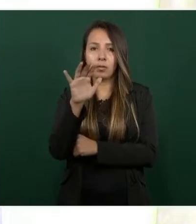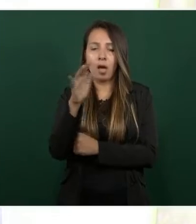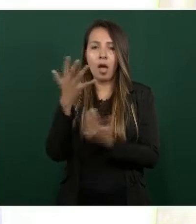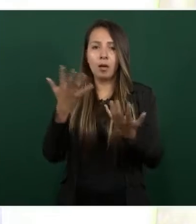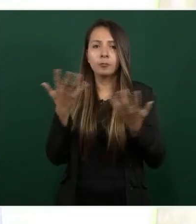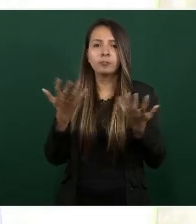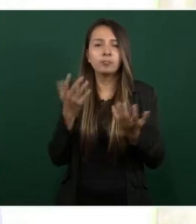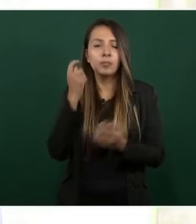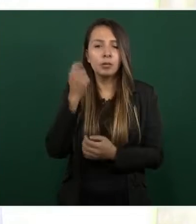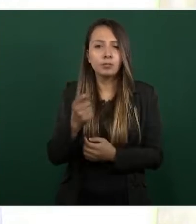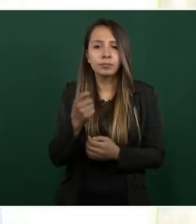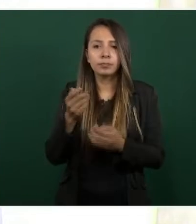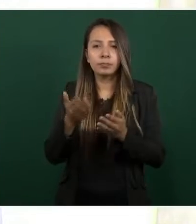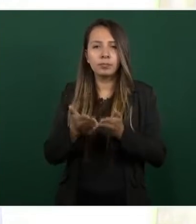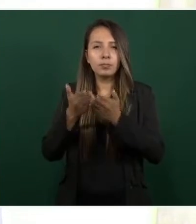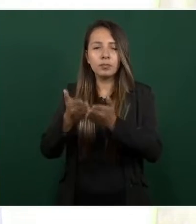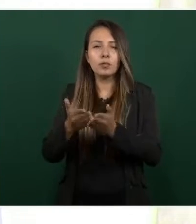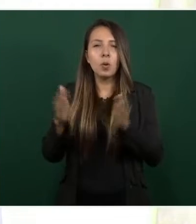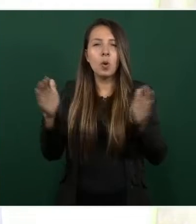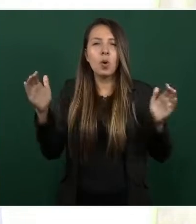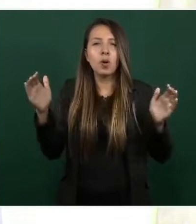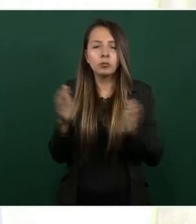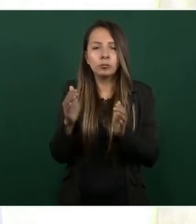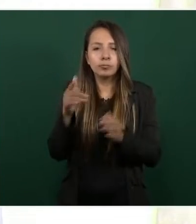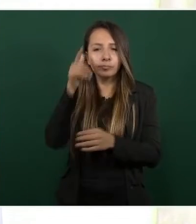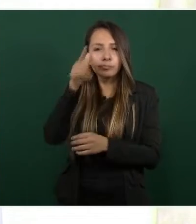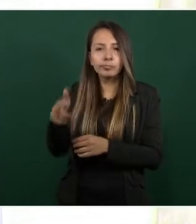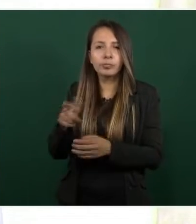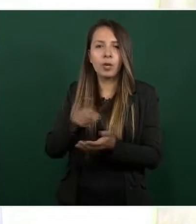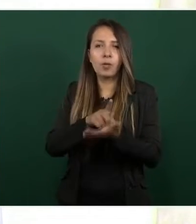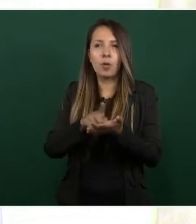6 embarcaciones menores implicadas en trasiego de droga,